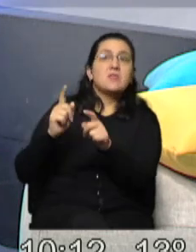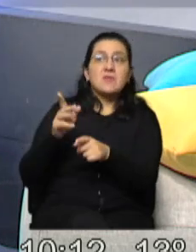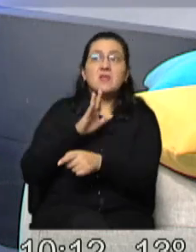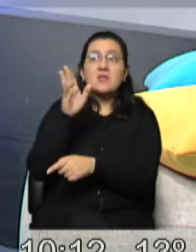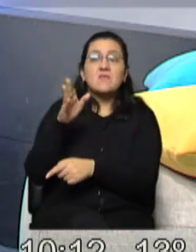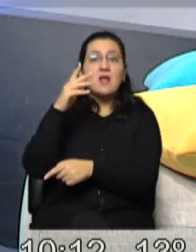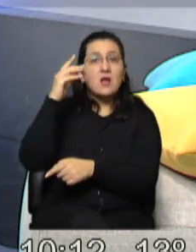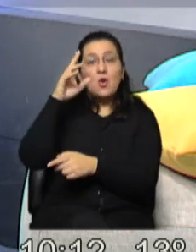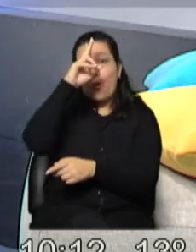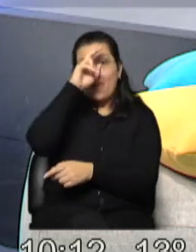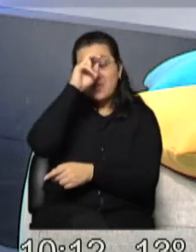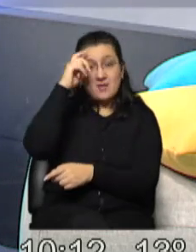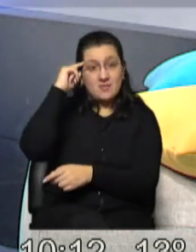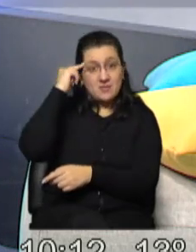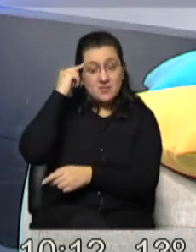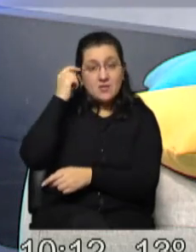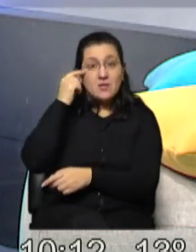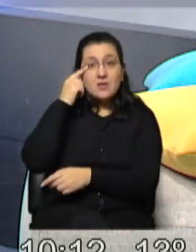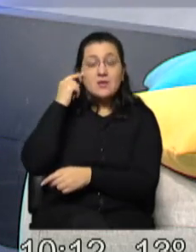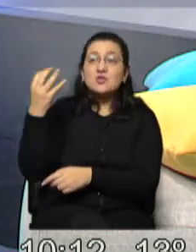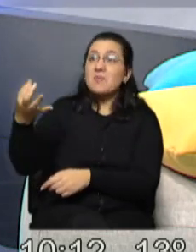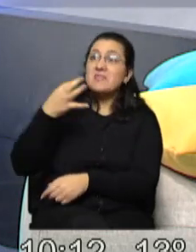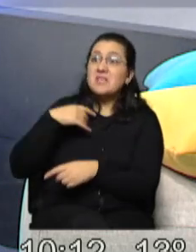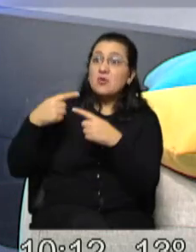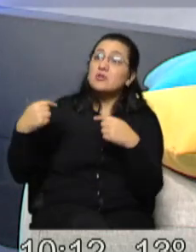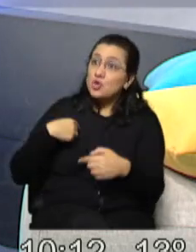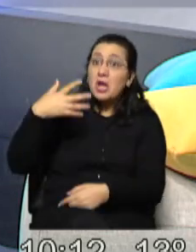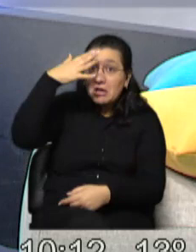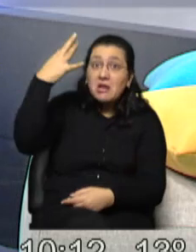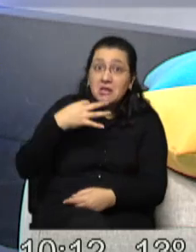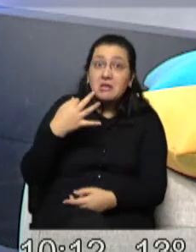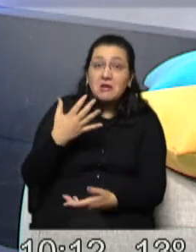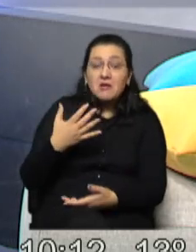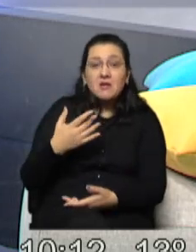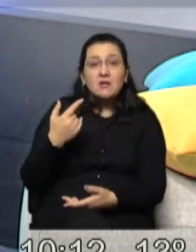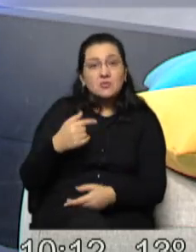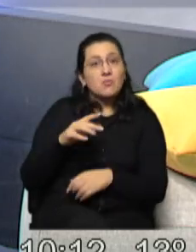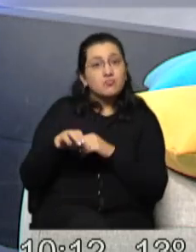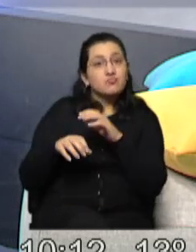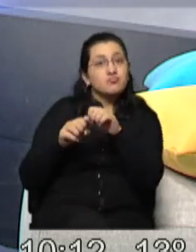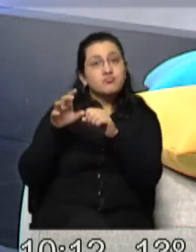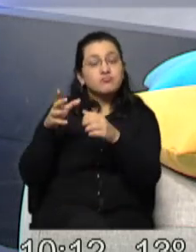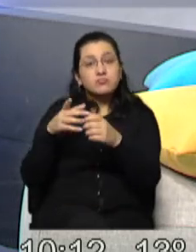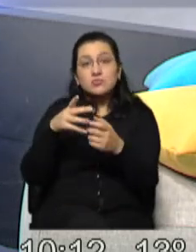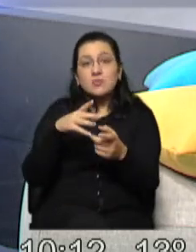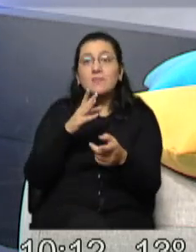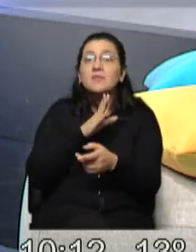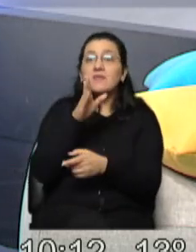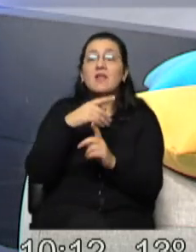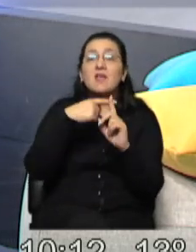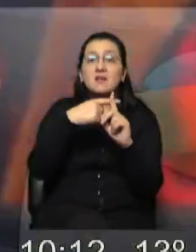con los locos y los locos me decían y yo me les creía a los locos. Y en ese mundo me fui instalando y iba a catequesis